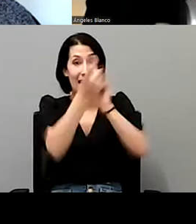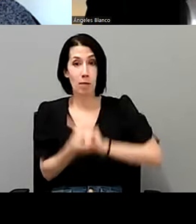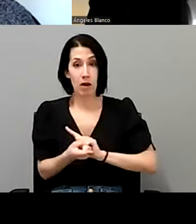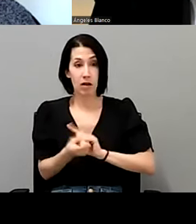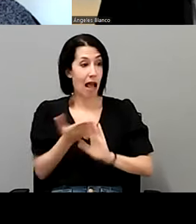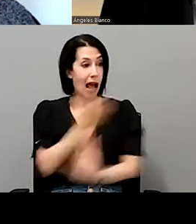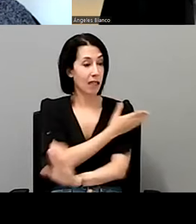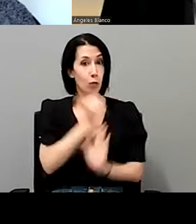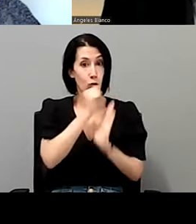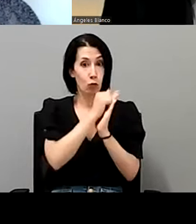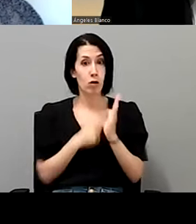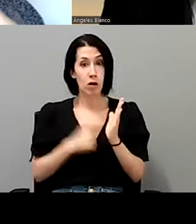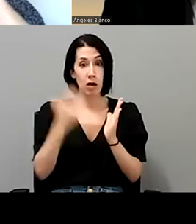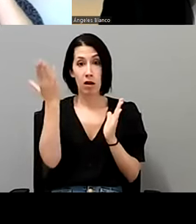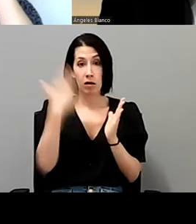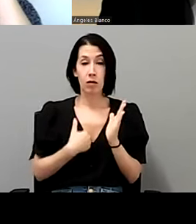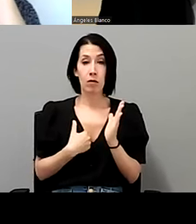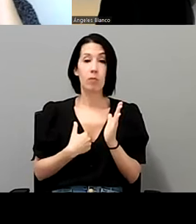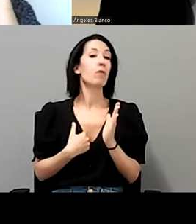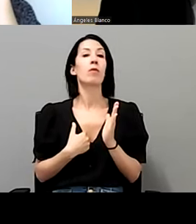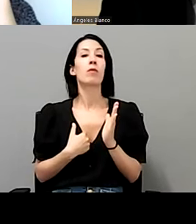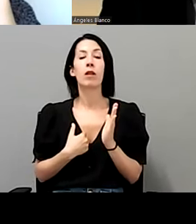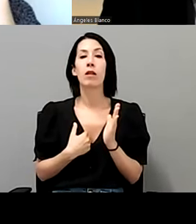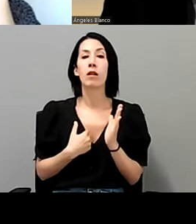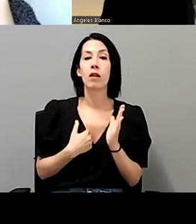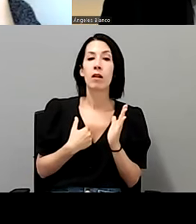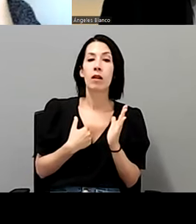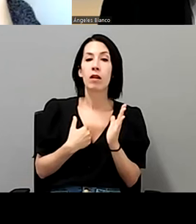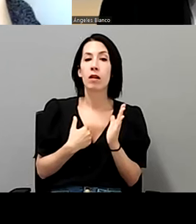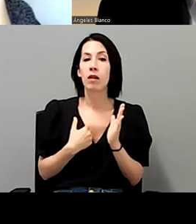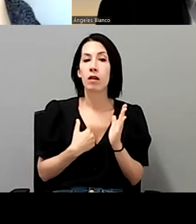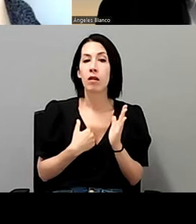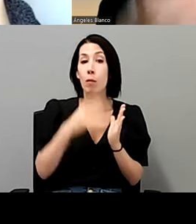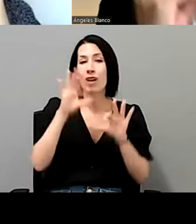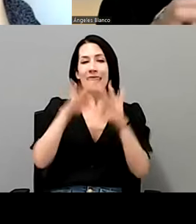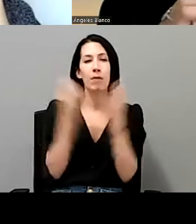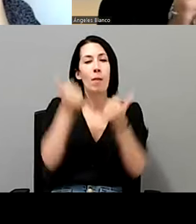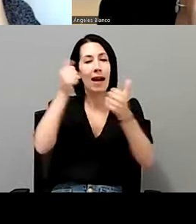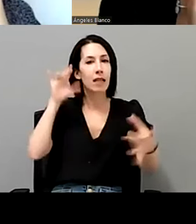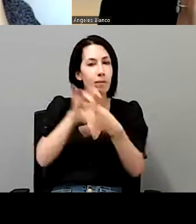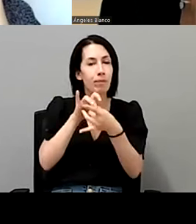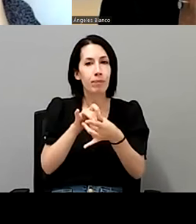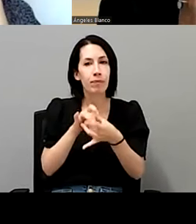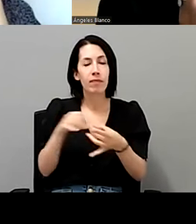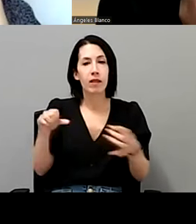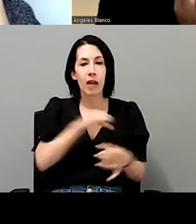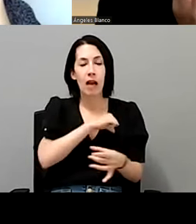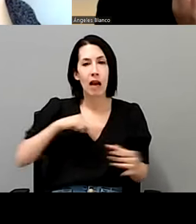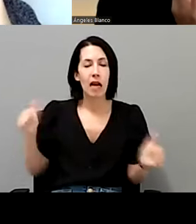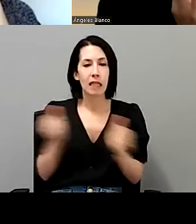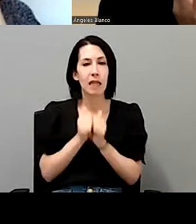porque, porque el seminario está dirigido a la asistencia personal, es que también cambia la naturaleza de la ayuda a domicilio,